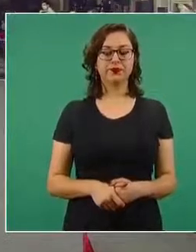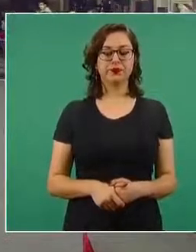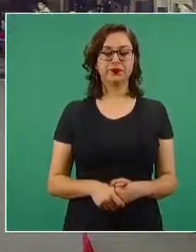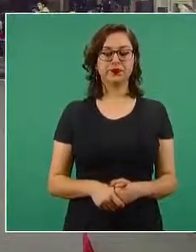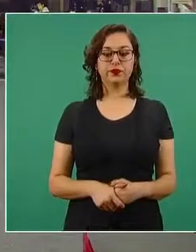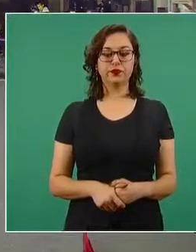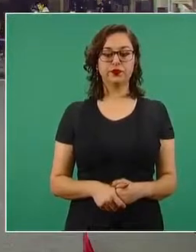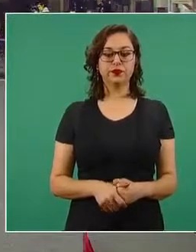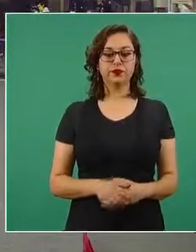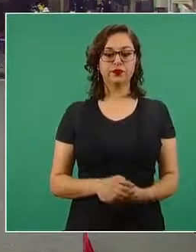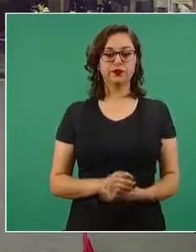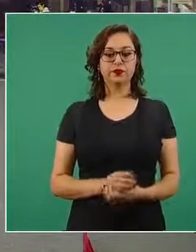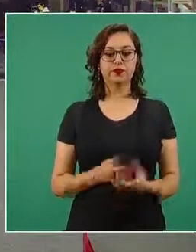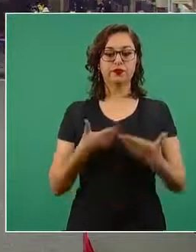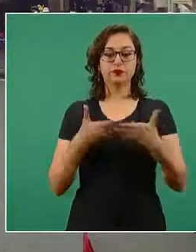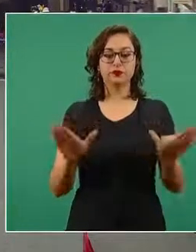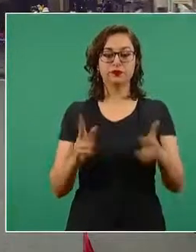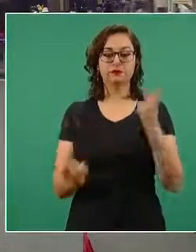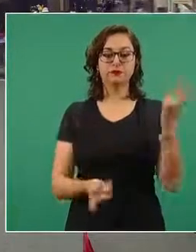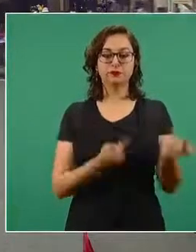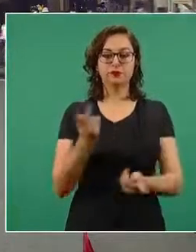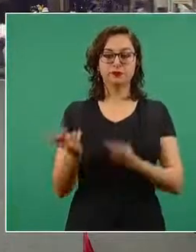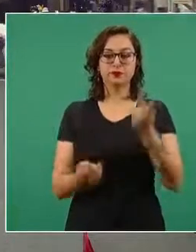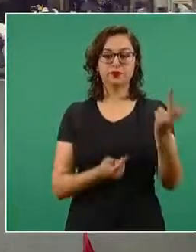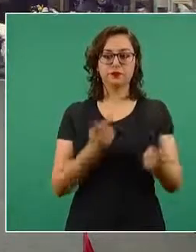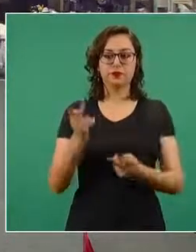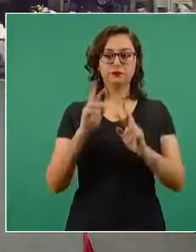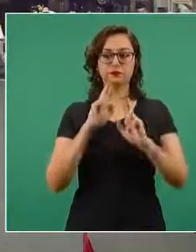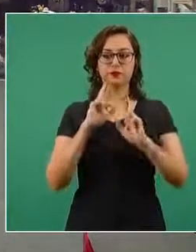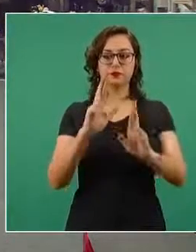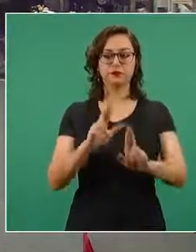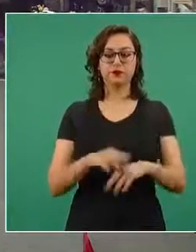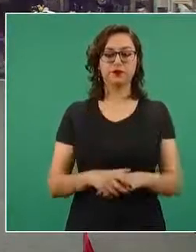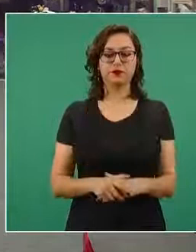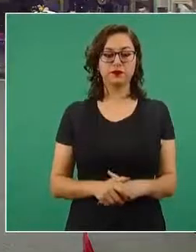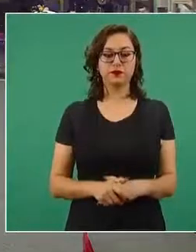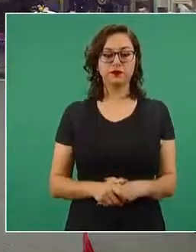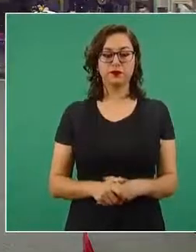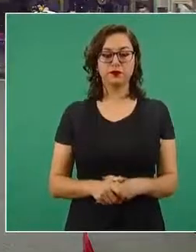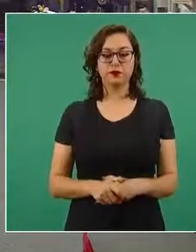Bueno, vamos a preguntas y respuestas.